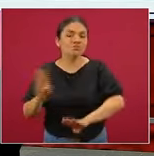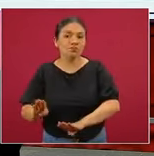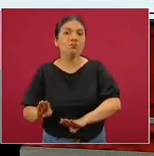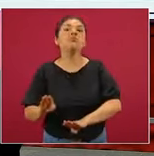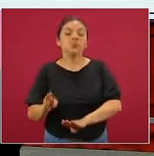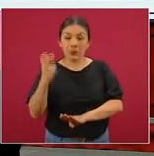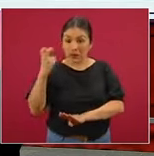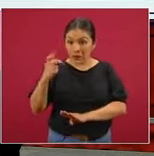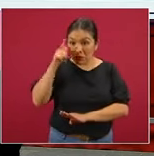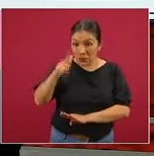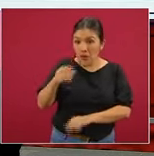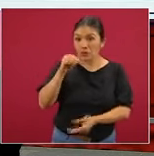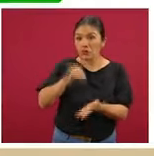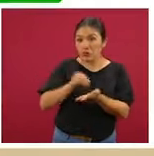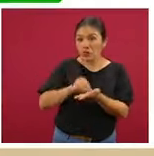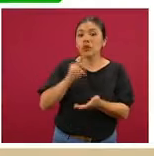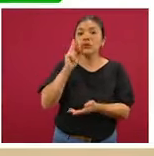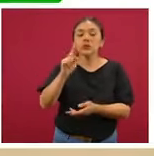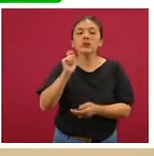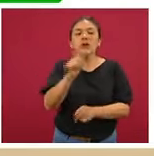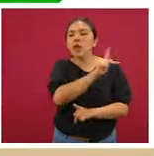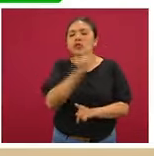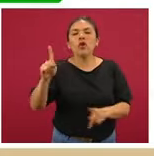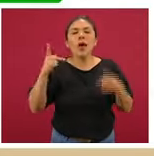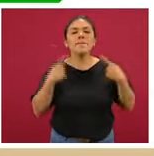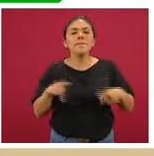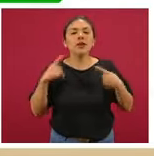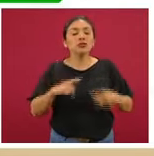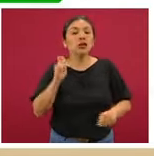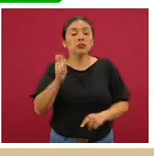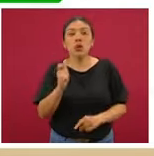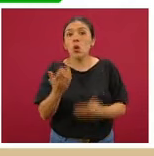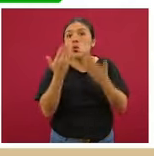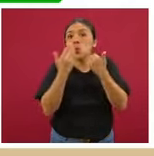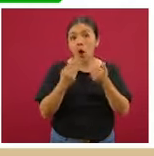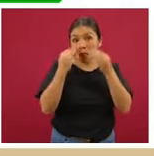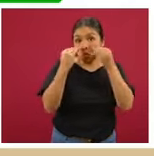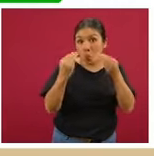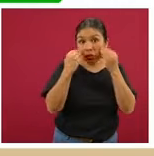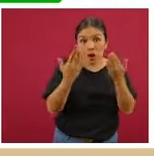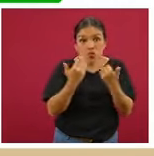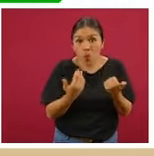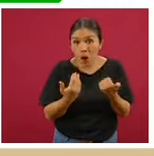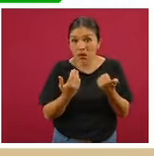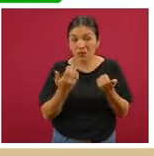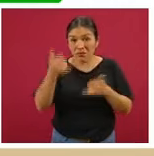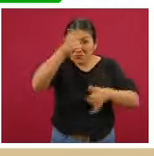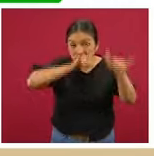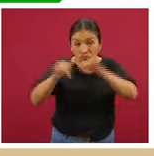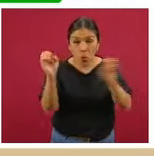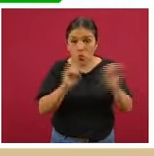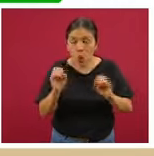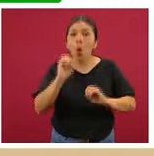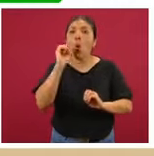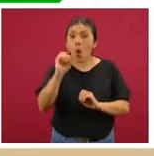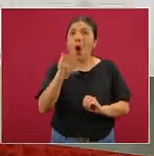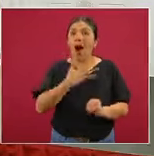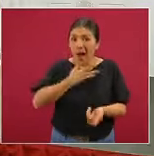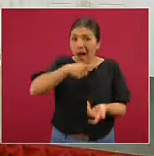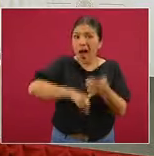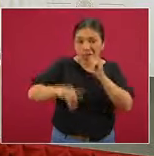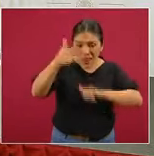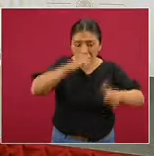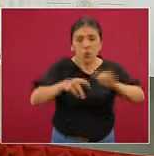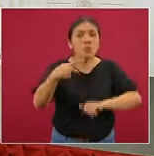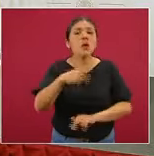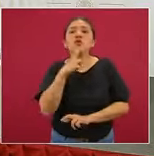aquí también estimamos todas aquellas personas que o no tenían una muestra en el sistema o, teniendo una muestra, esta todavía no